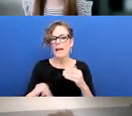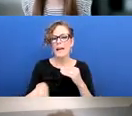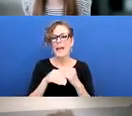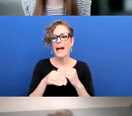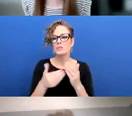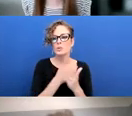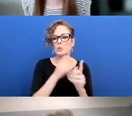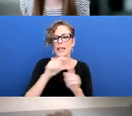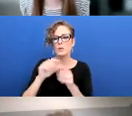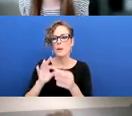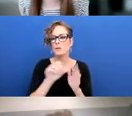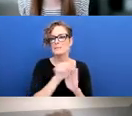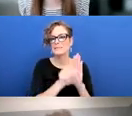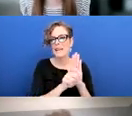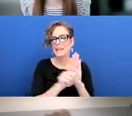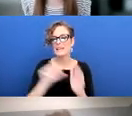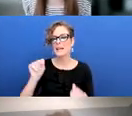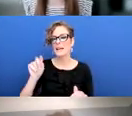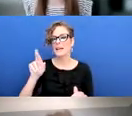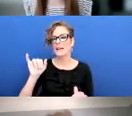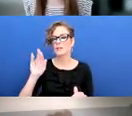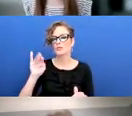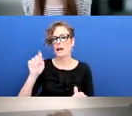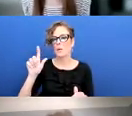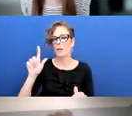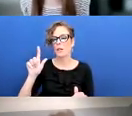También tiene que ver con